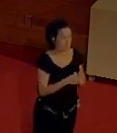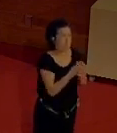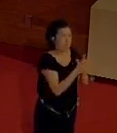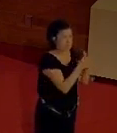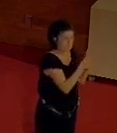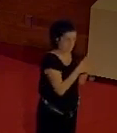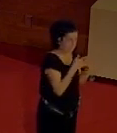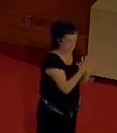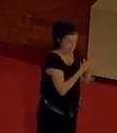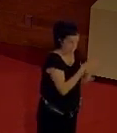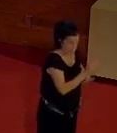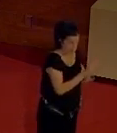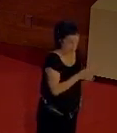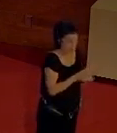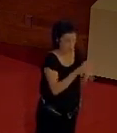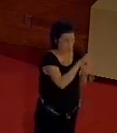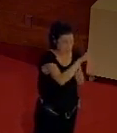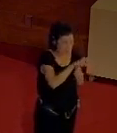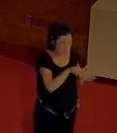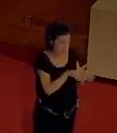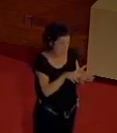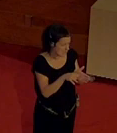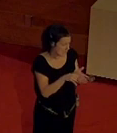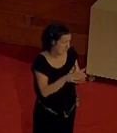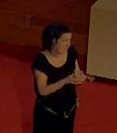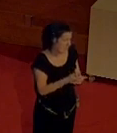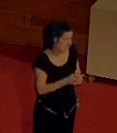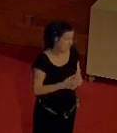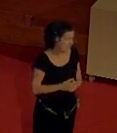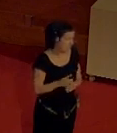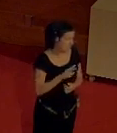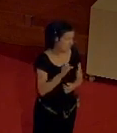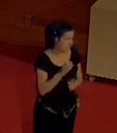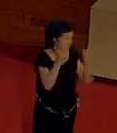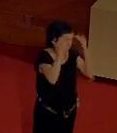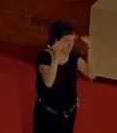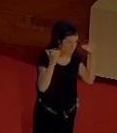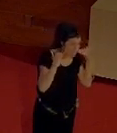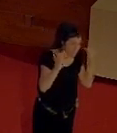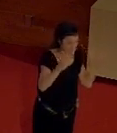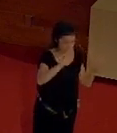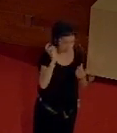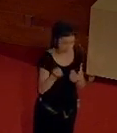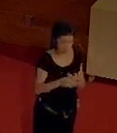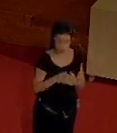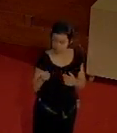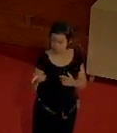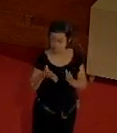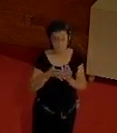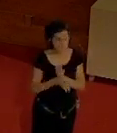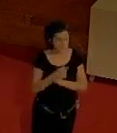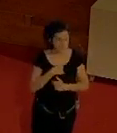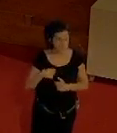de muchos de los países de la zona Vietnam y tantos otros que están en la región luego ahí tenemos una competencia por parte de